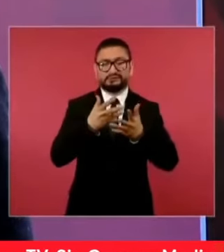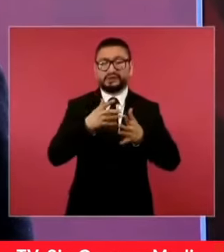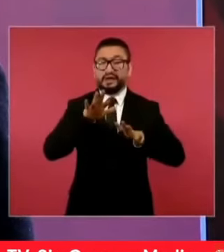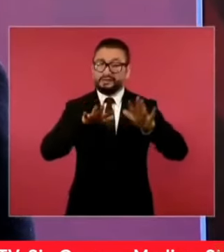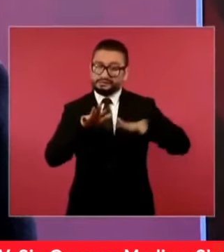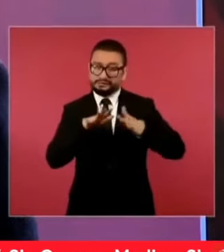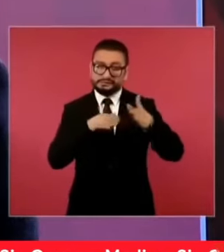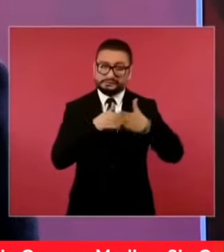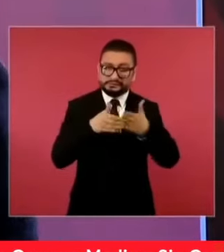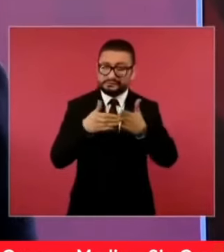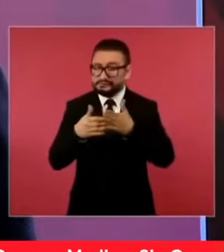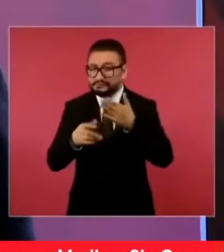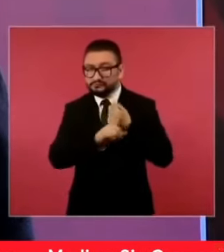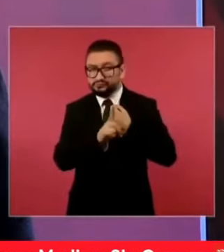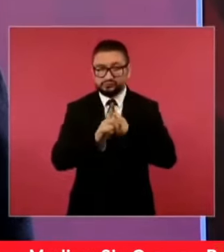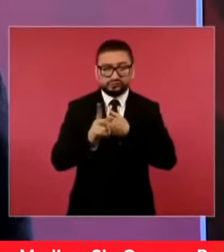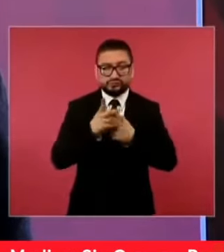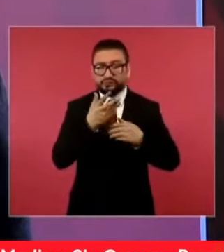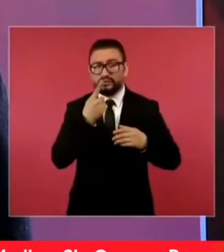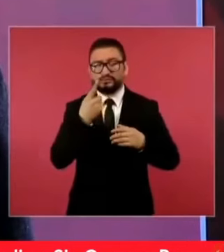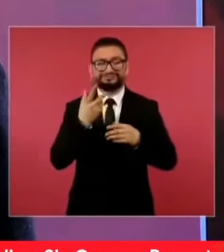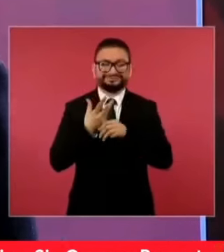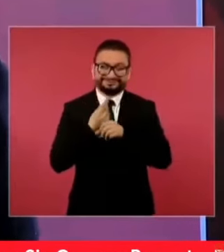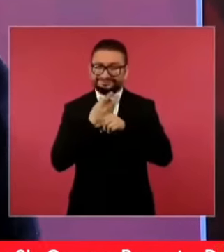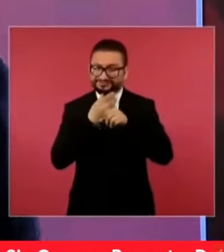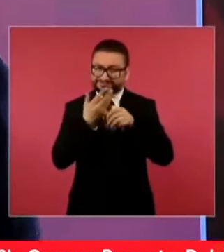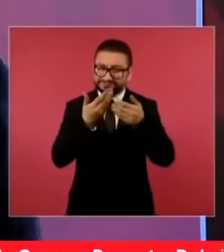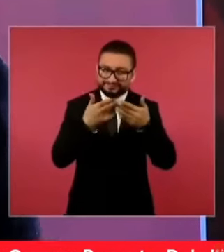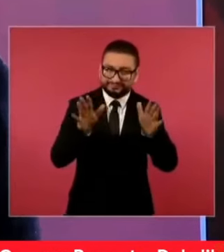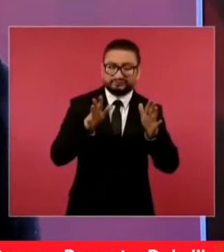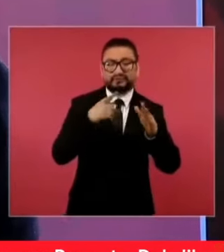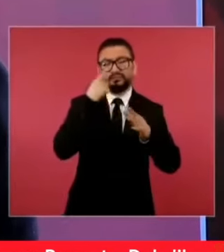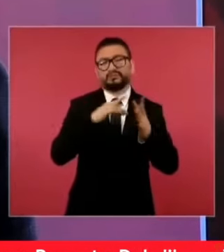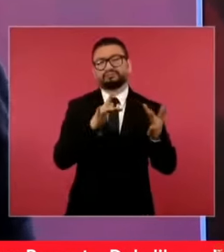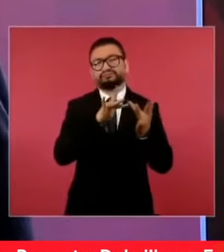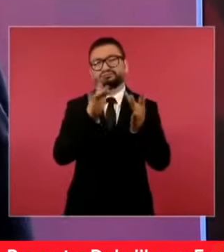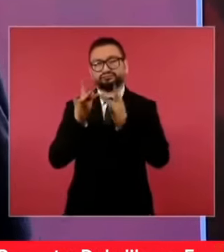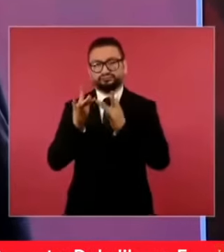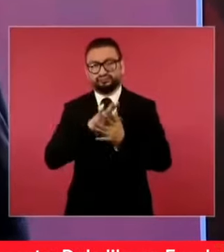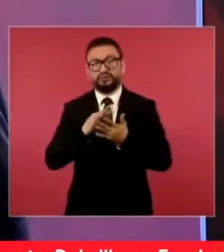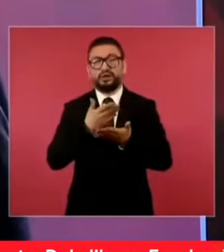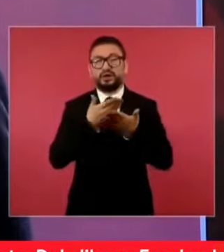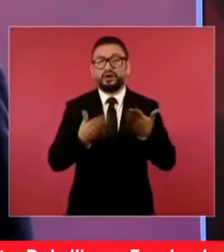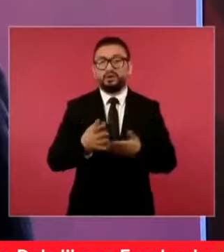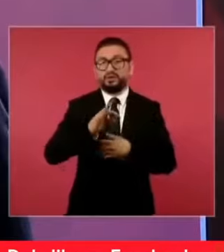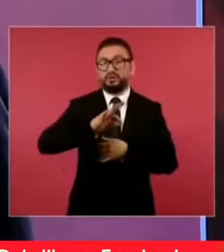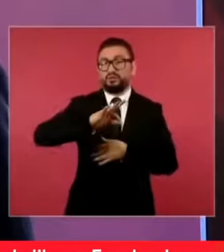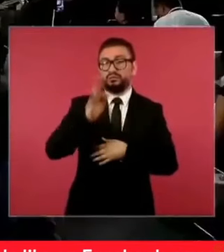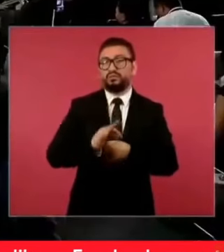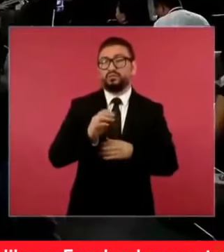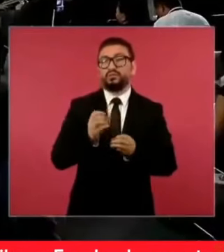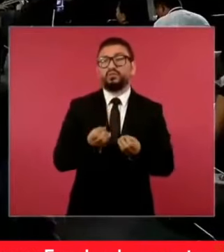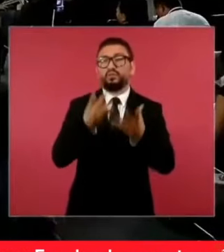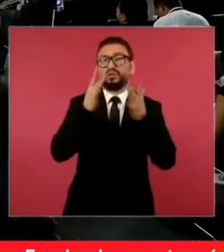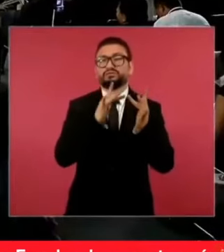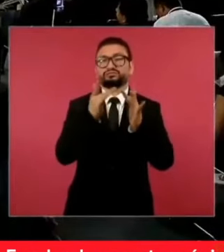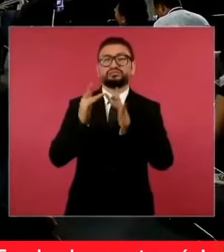problemas inesperados para conectar al país y que el porcentaje actual de cobertura poblacional es